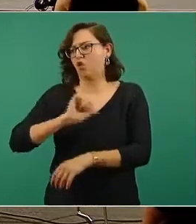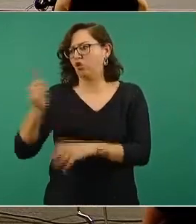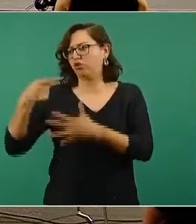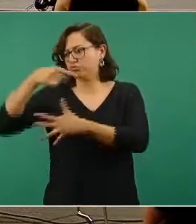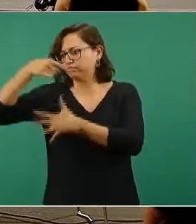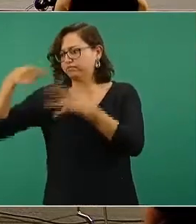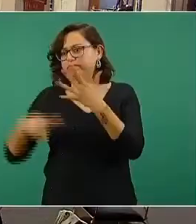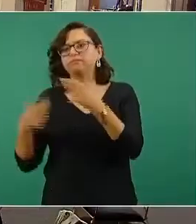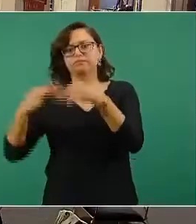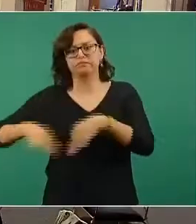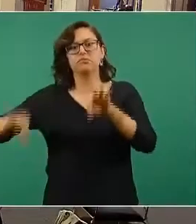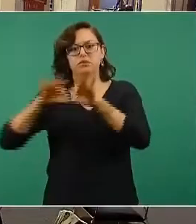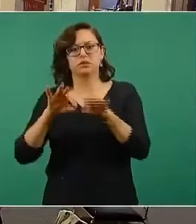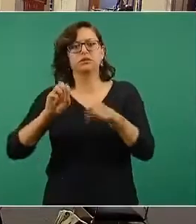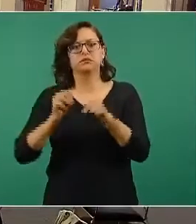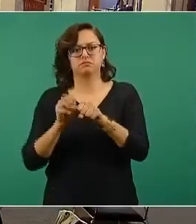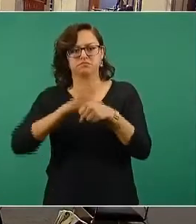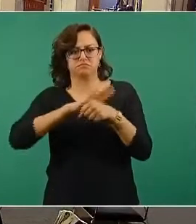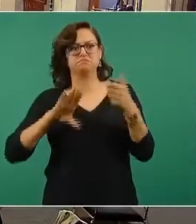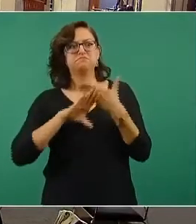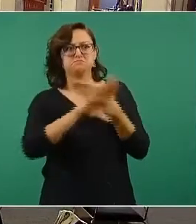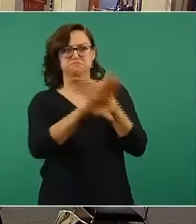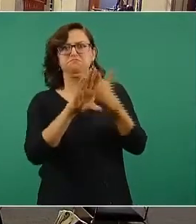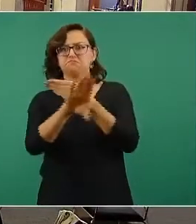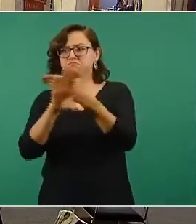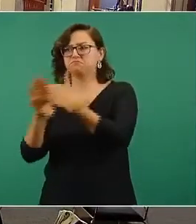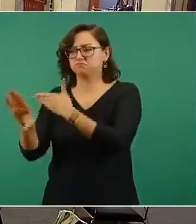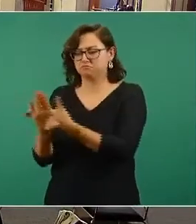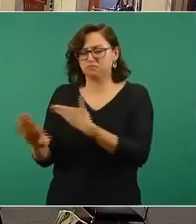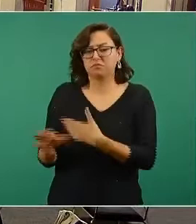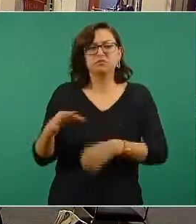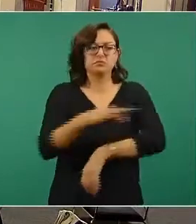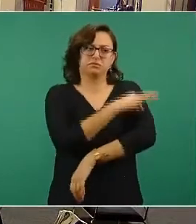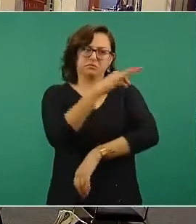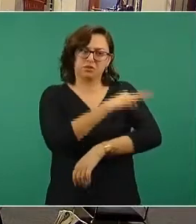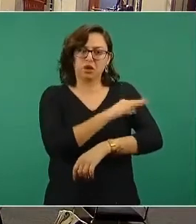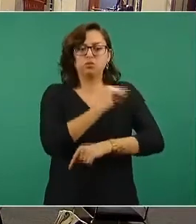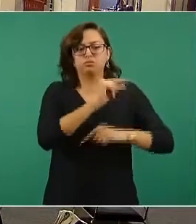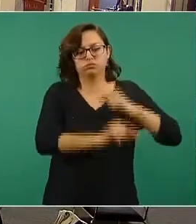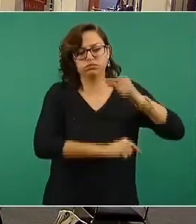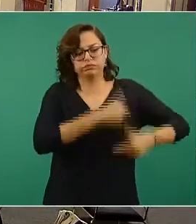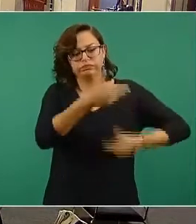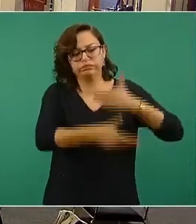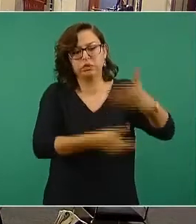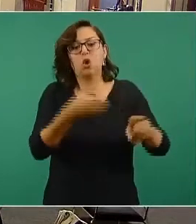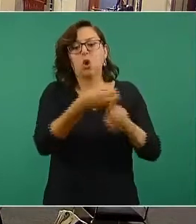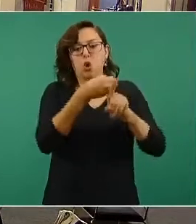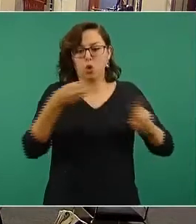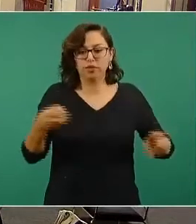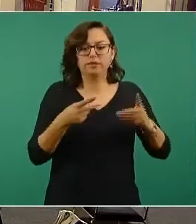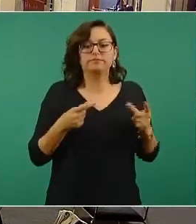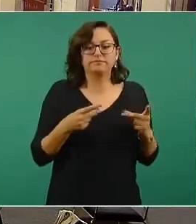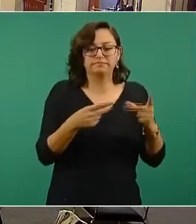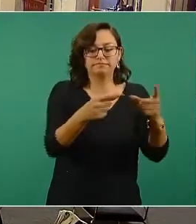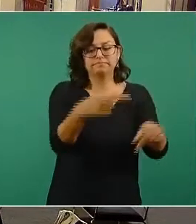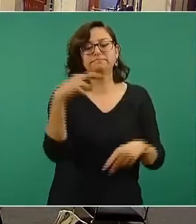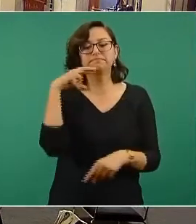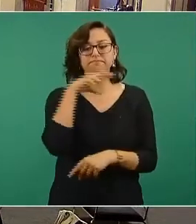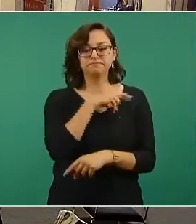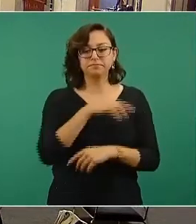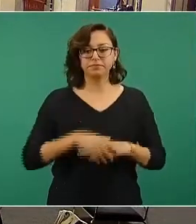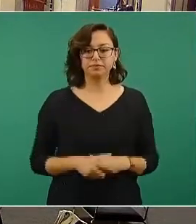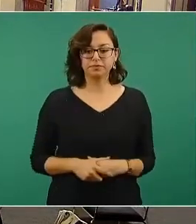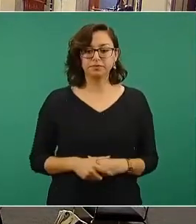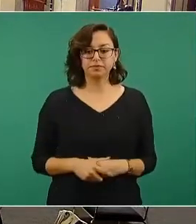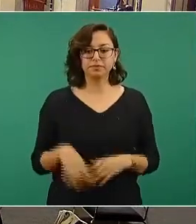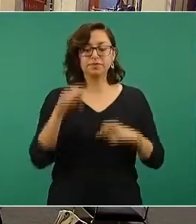podemos lograr entre todos con un orden que nos permita avanzar de manera ordenada y rápidamente. La siguiente. Y